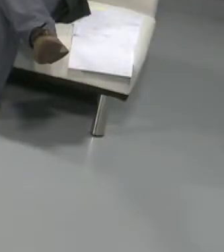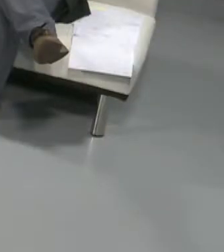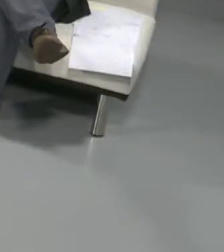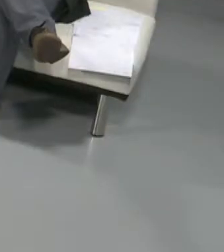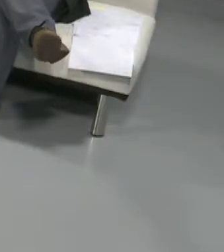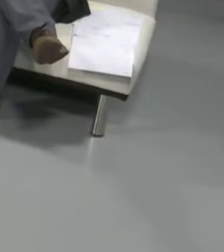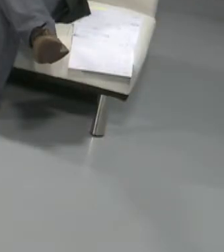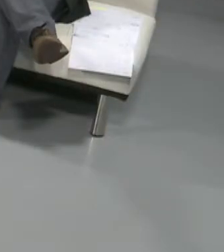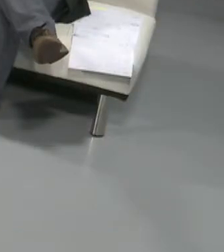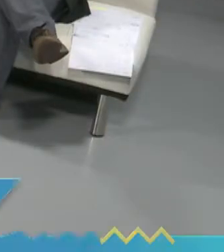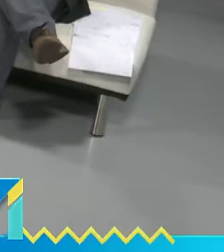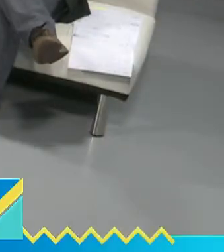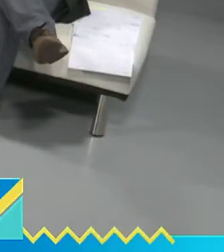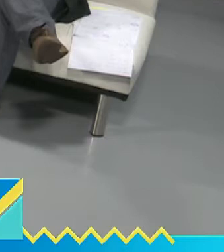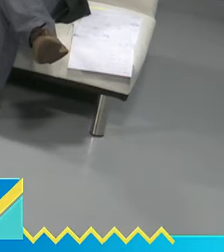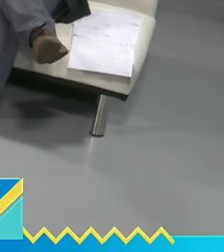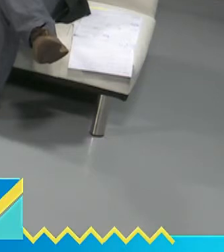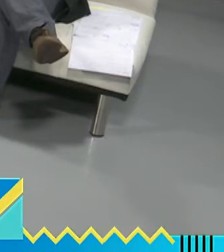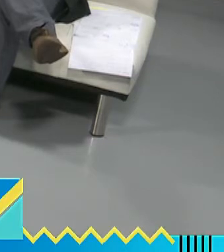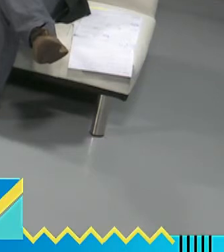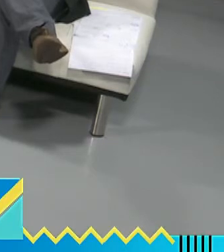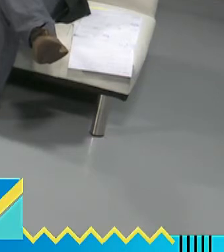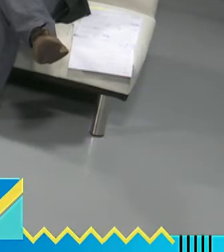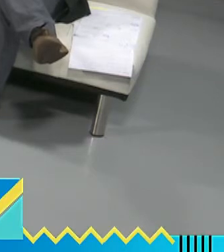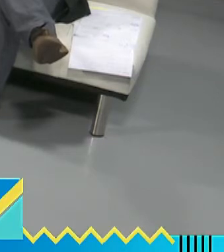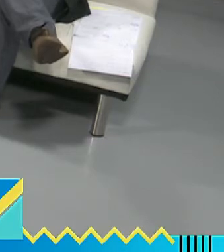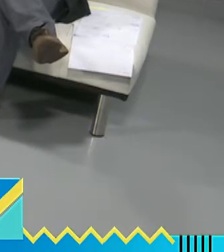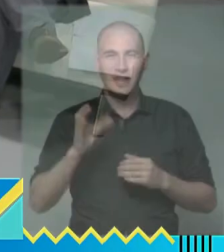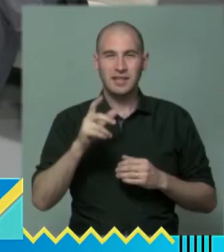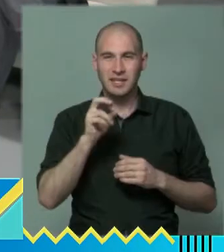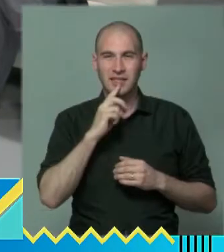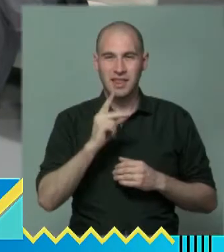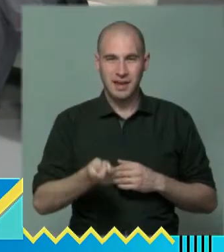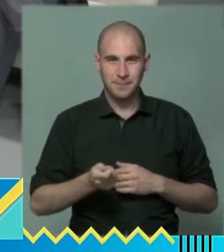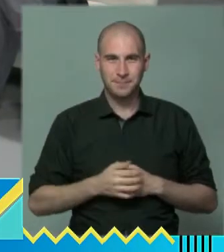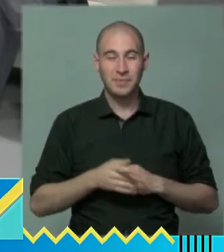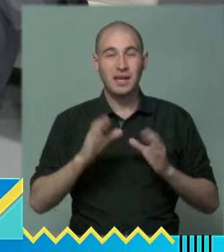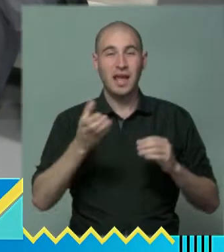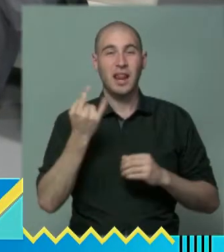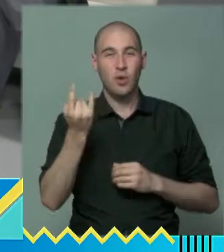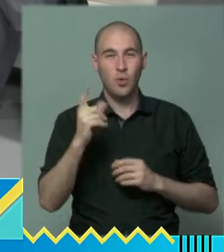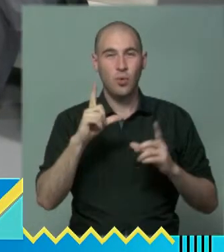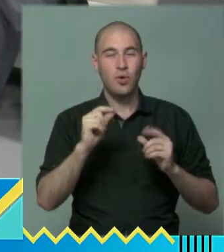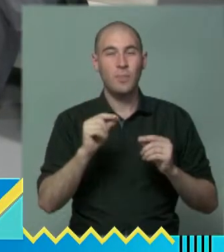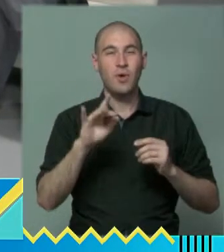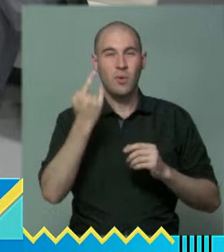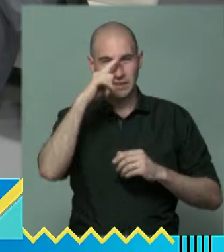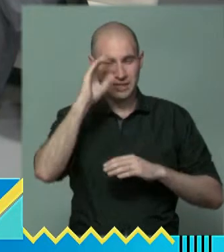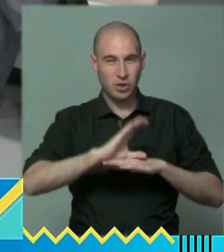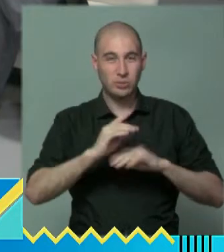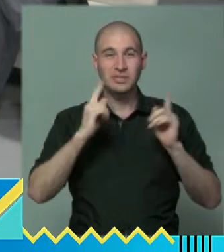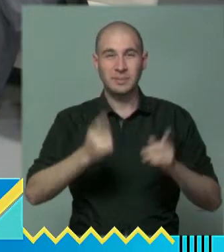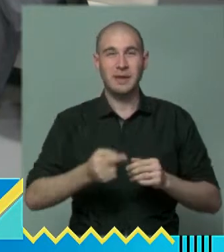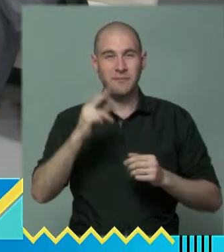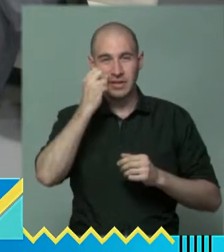¿Qué tal? Buenas tardes. Bienvenidos a una nueva entrega de Distintos Parecidos por el canal 30 de la televisión digital abierta, por Señal U, el canal de la Universidad Nacional de Cuyo. También estamos